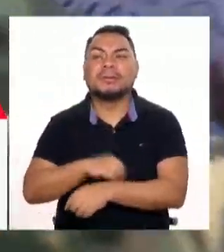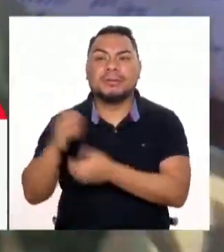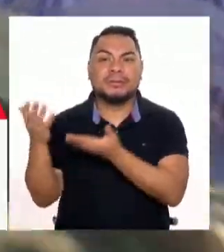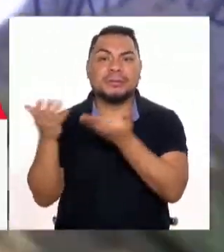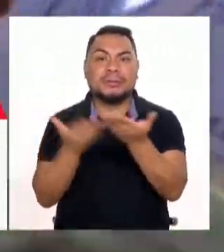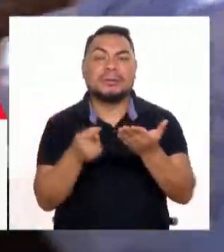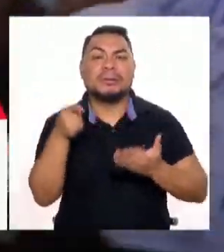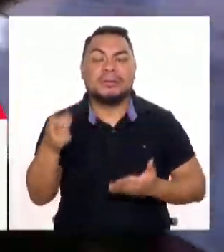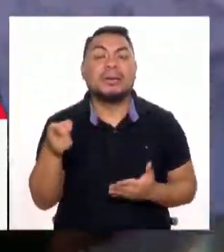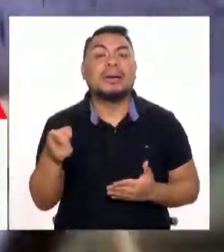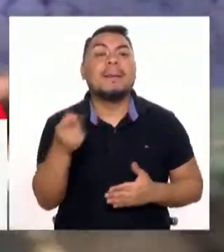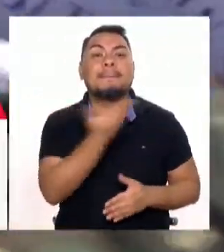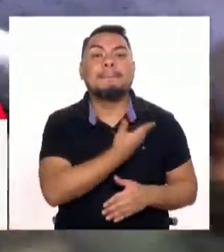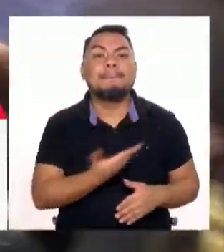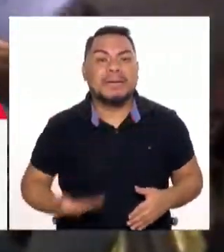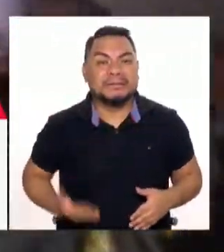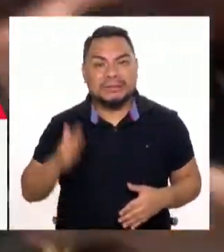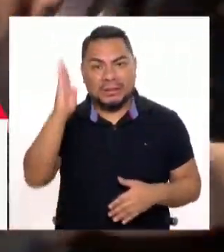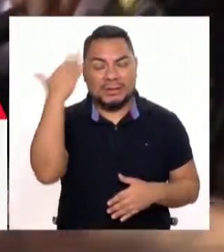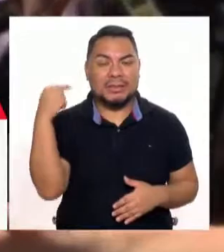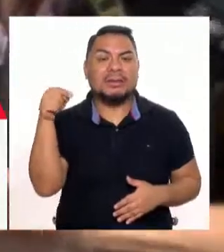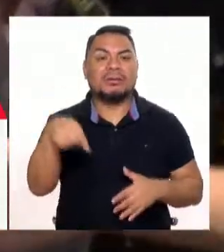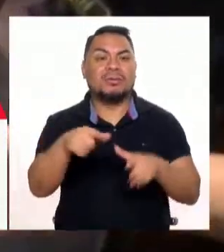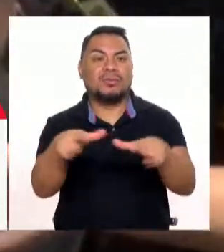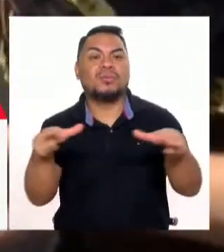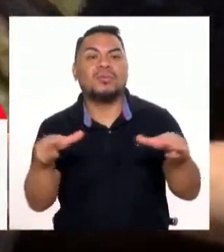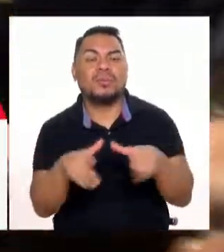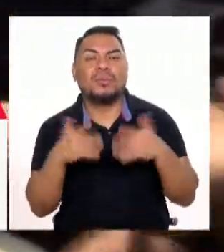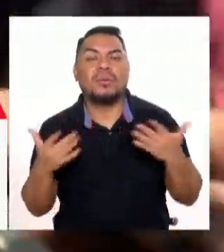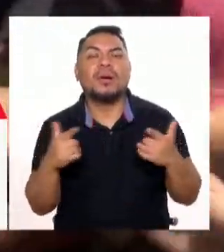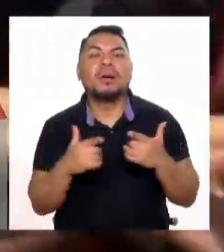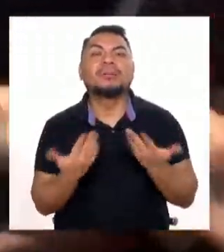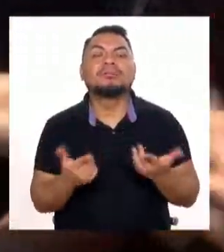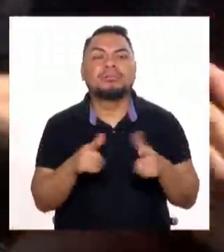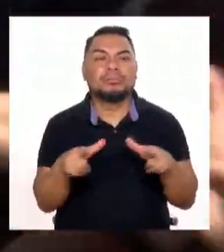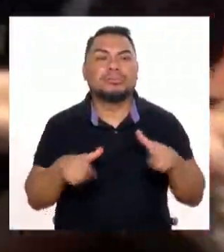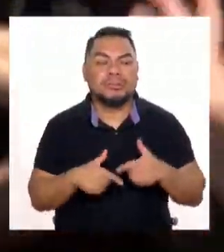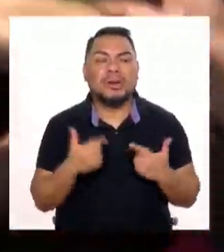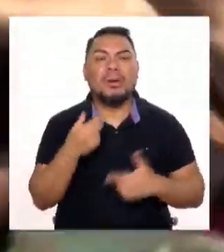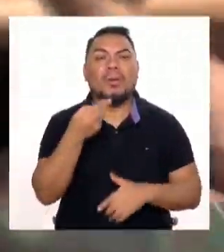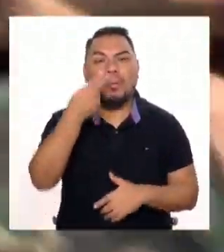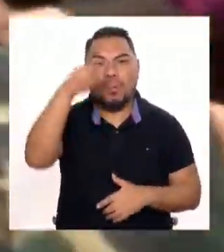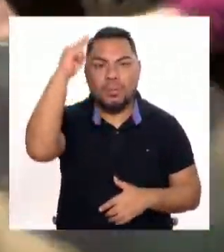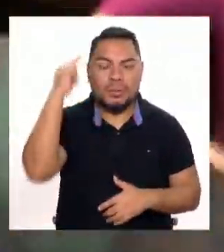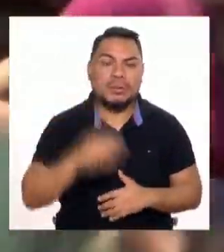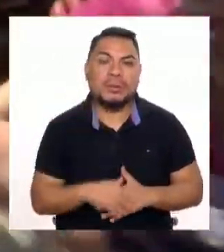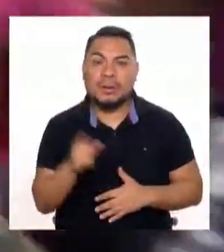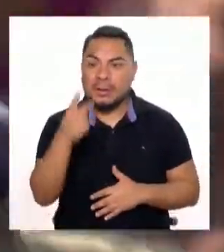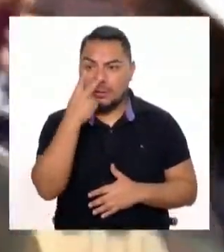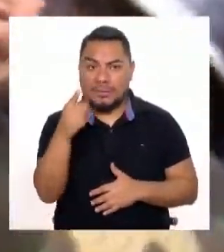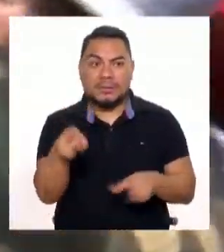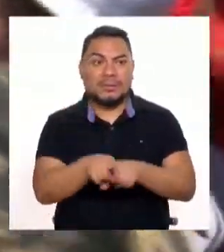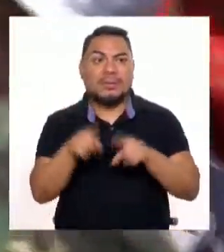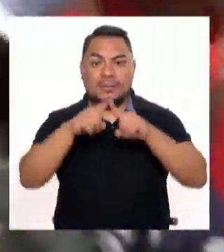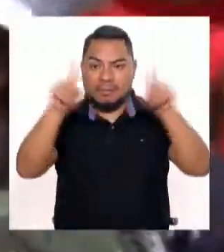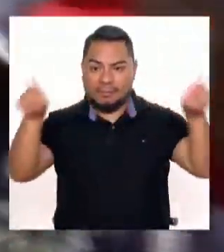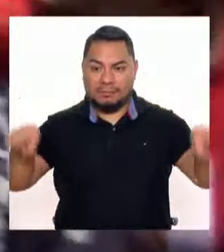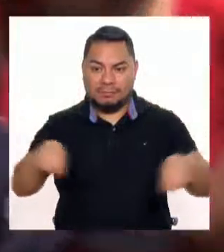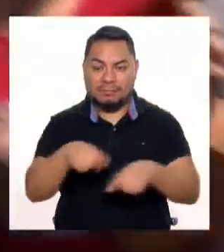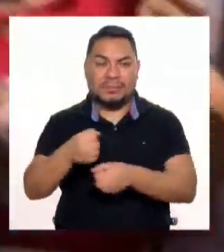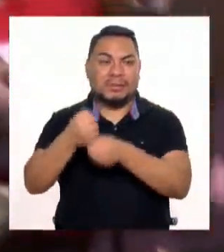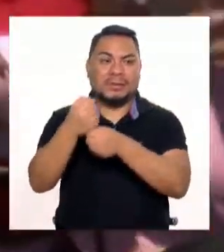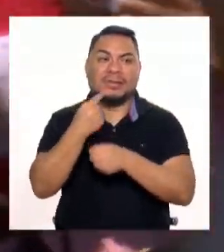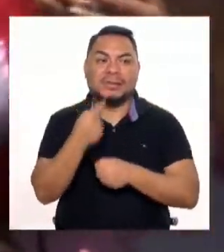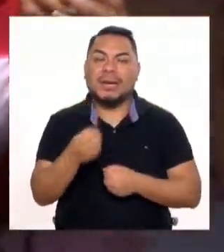a la presidenta Dina boluarte desde la ciudad de huánuco vemos pancartas que dice bienvenida